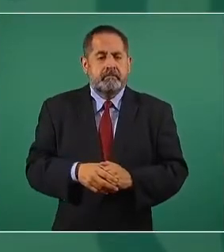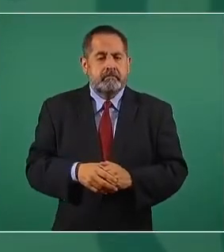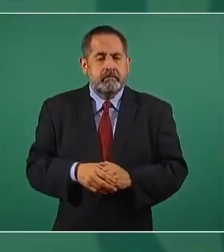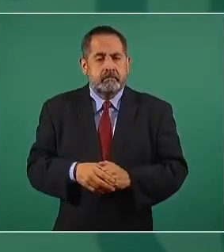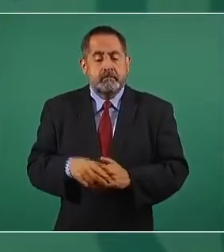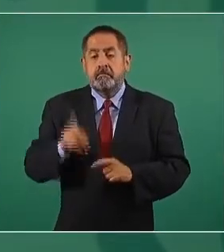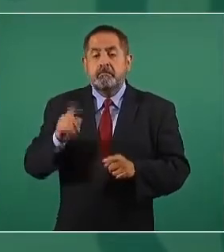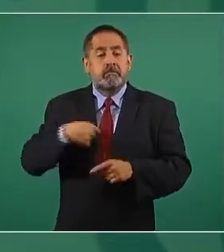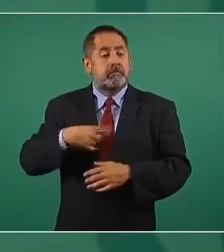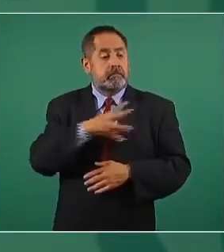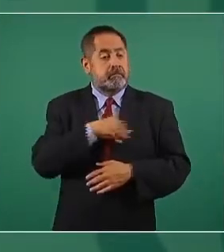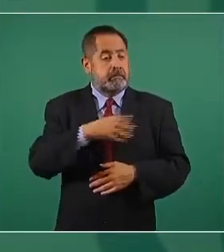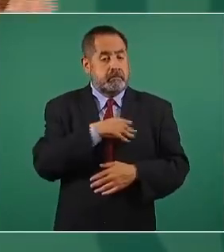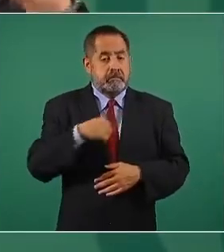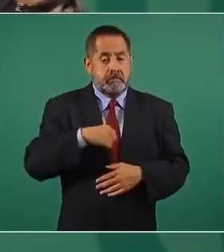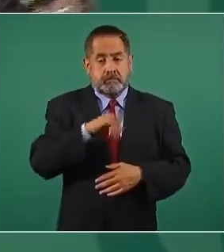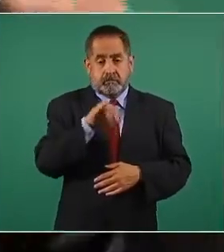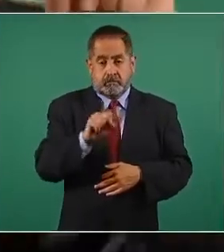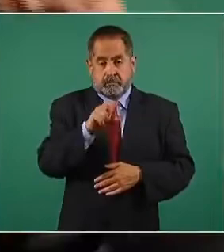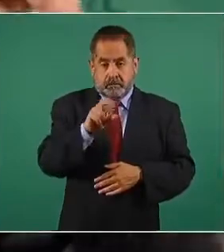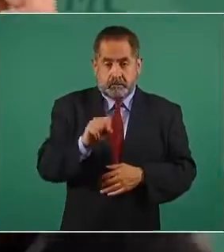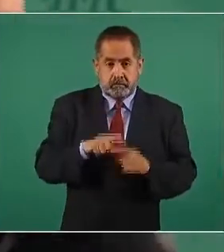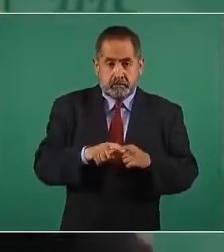Pero Jesús,